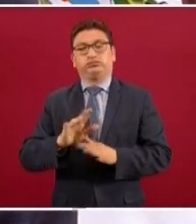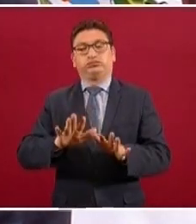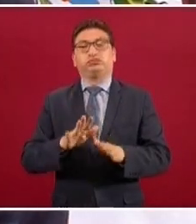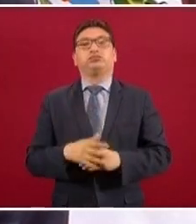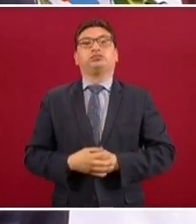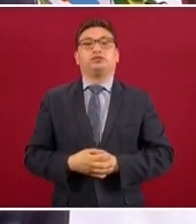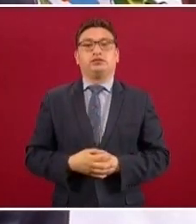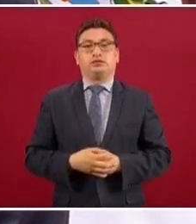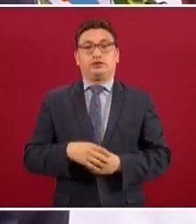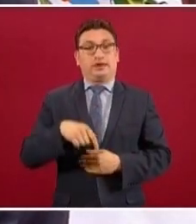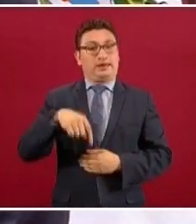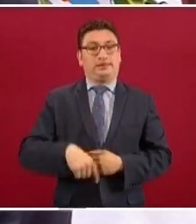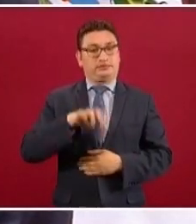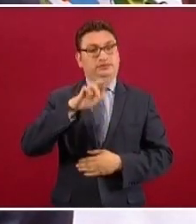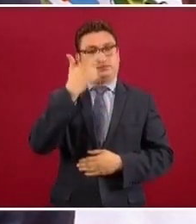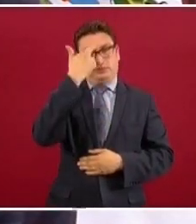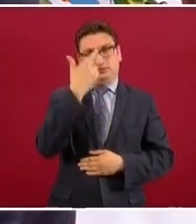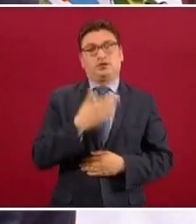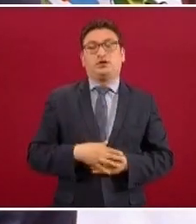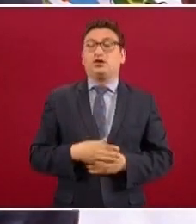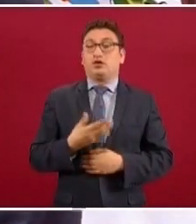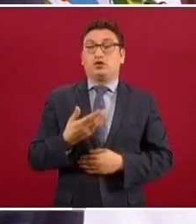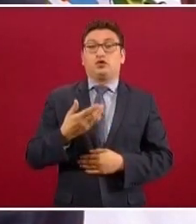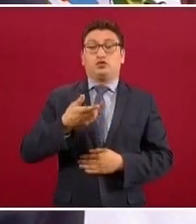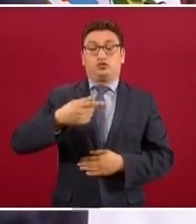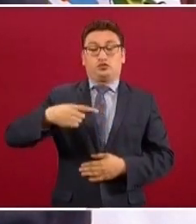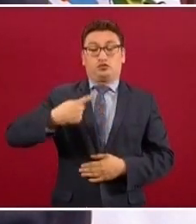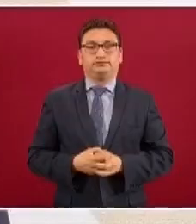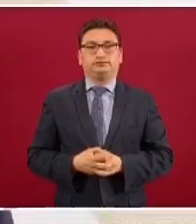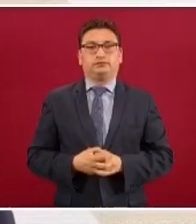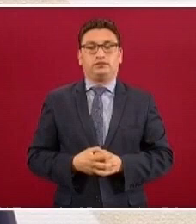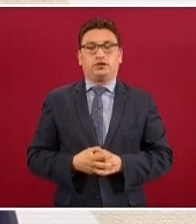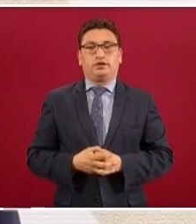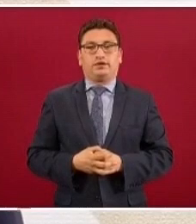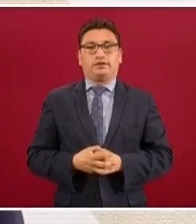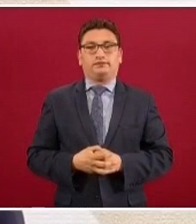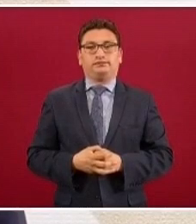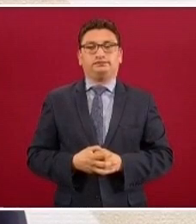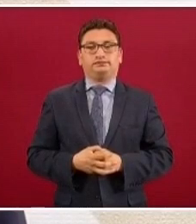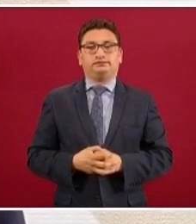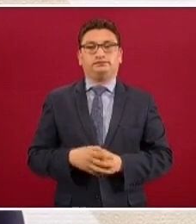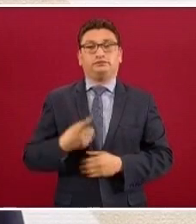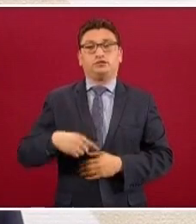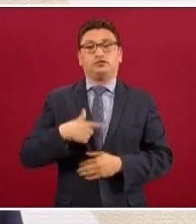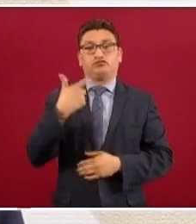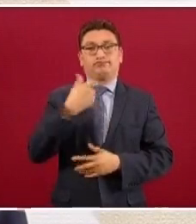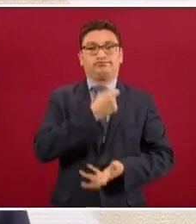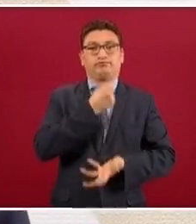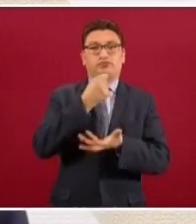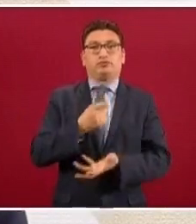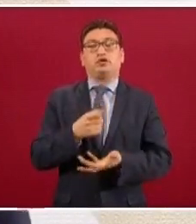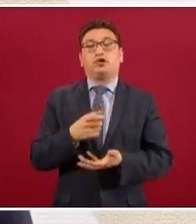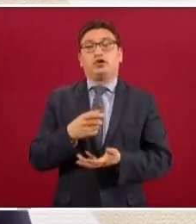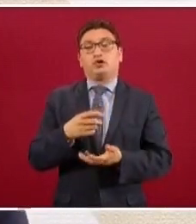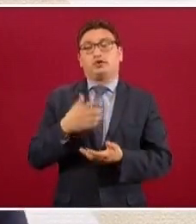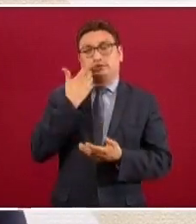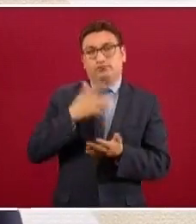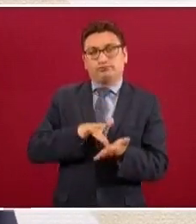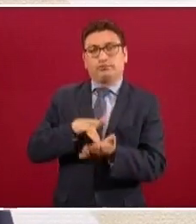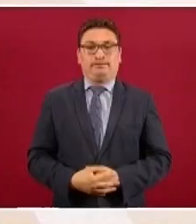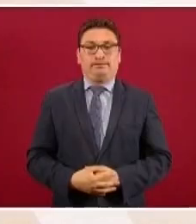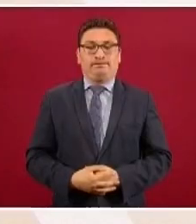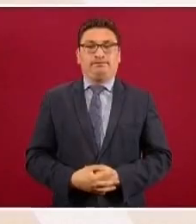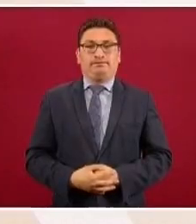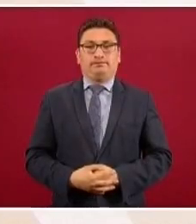económica el mandatario federal dijo que se hace hasta lo imposible para mantener el compromiso de no aumentar la deuda